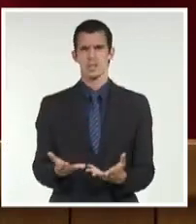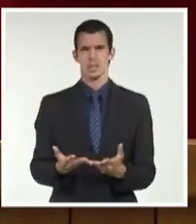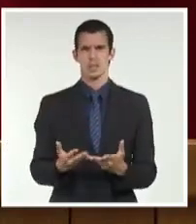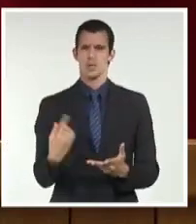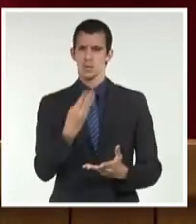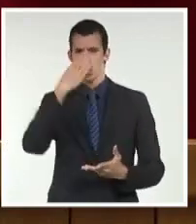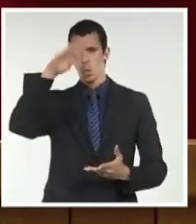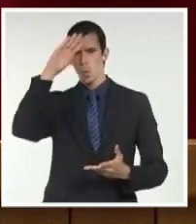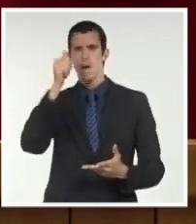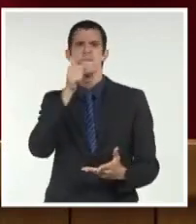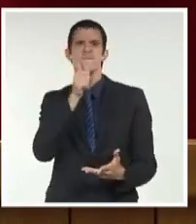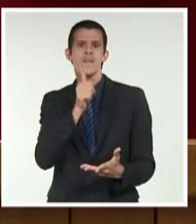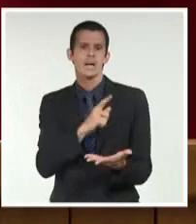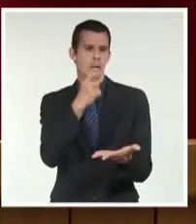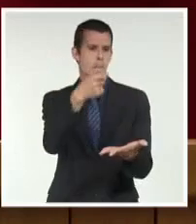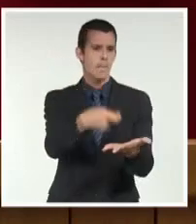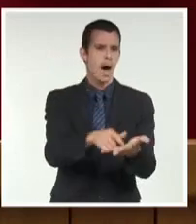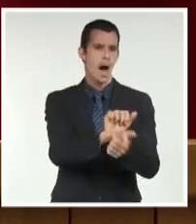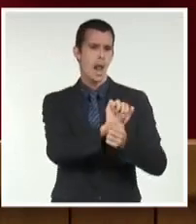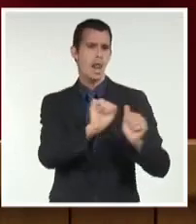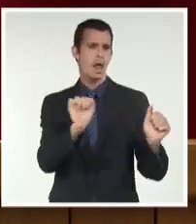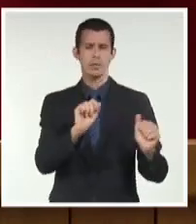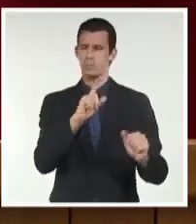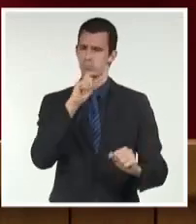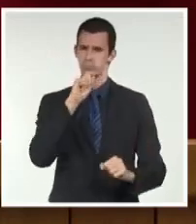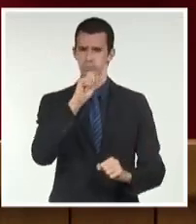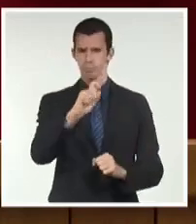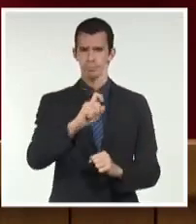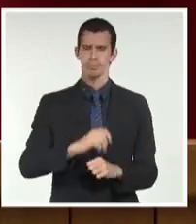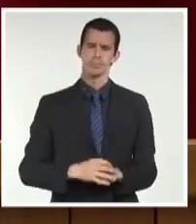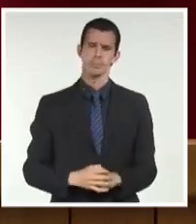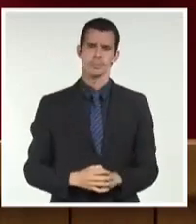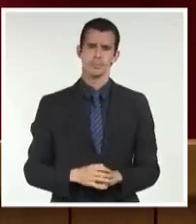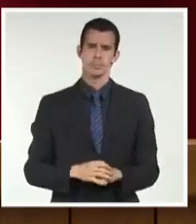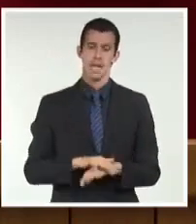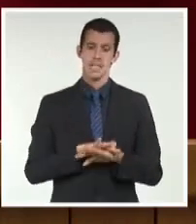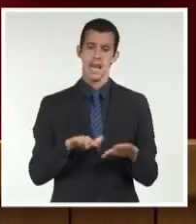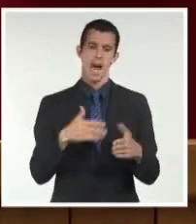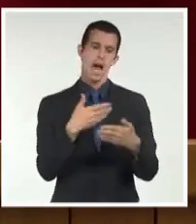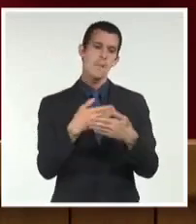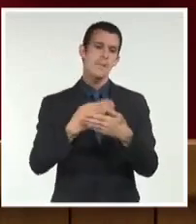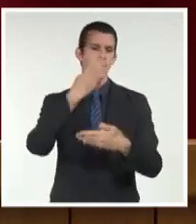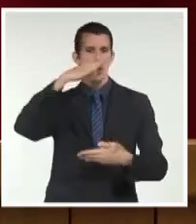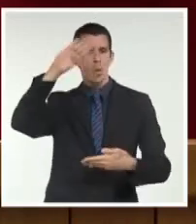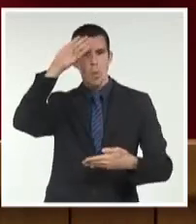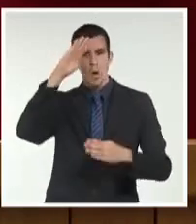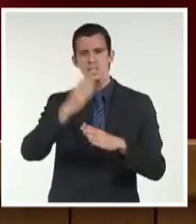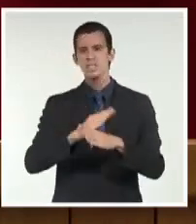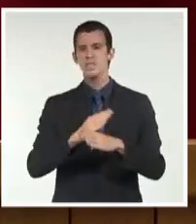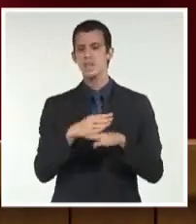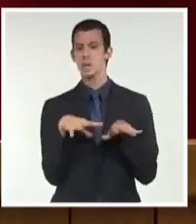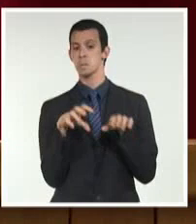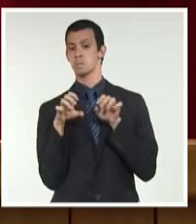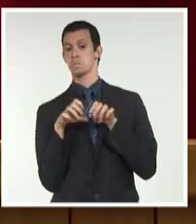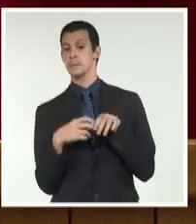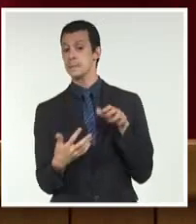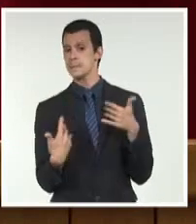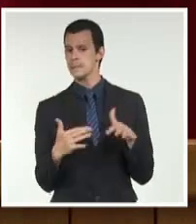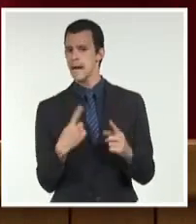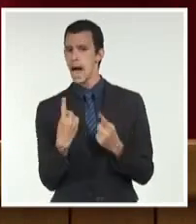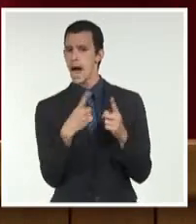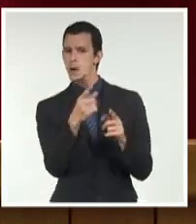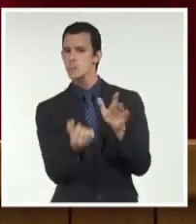y créditos. Impone un estigma sobre nuestras entidades e instituciones a las que les resulta en extremo